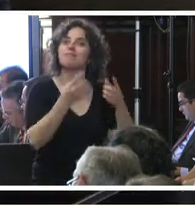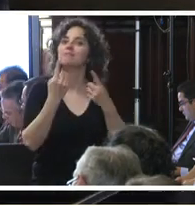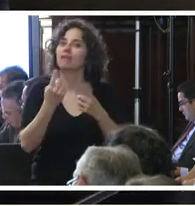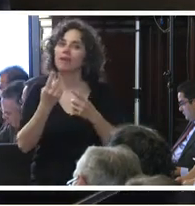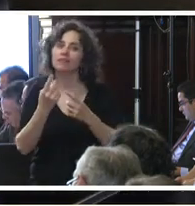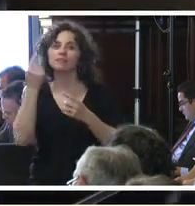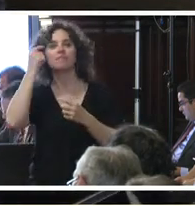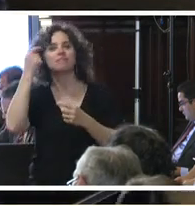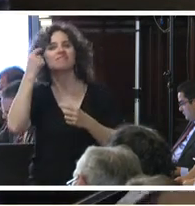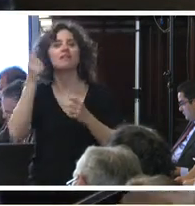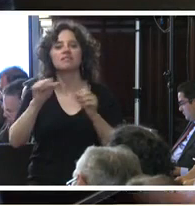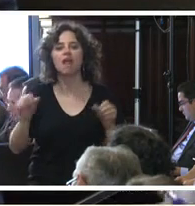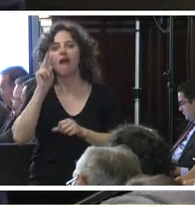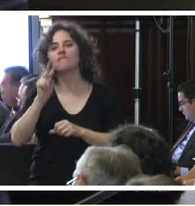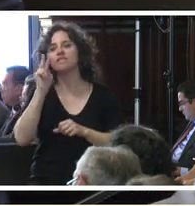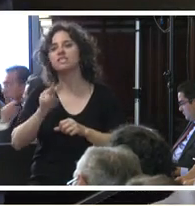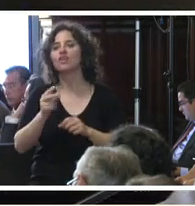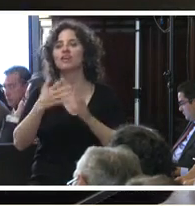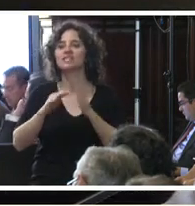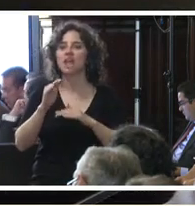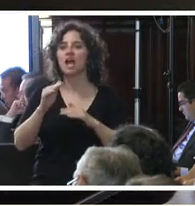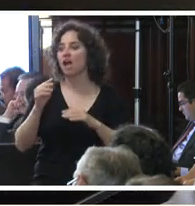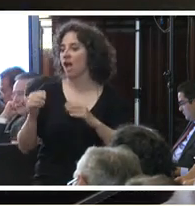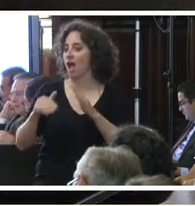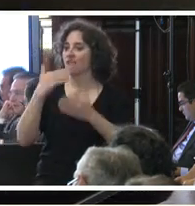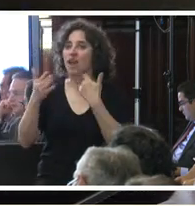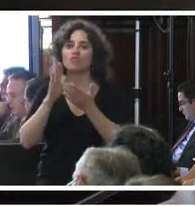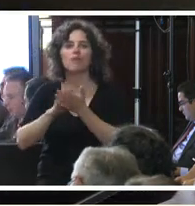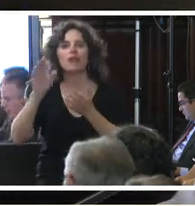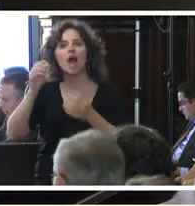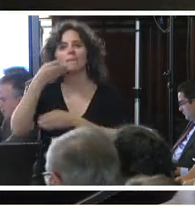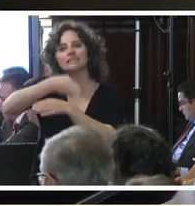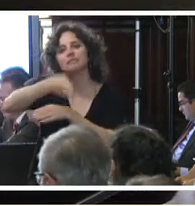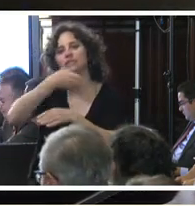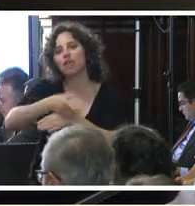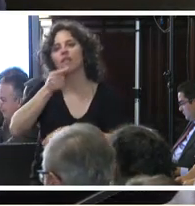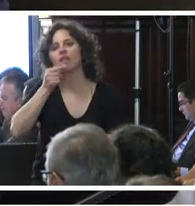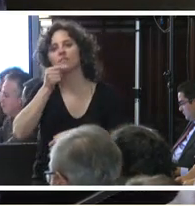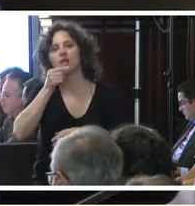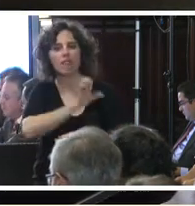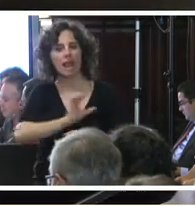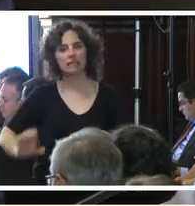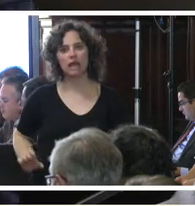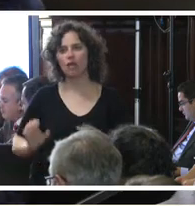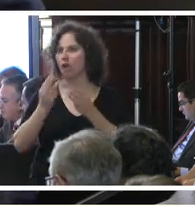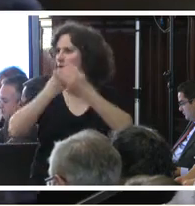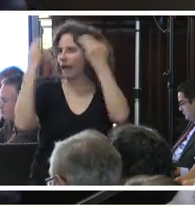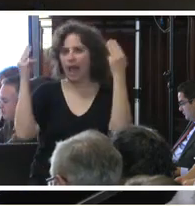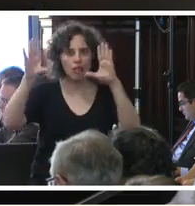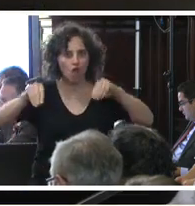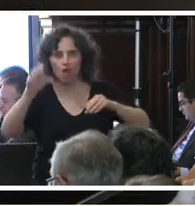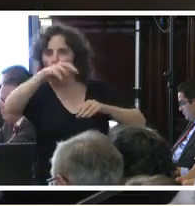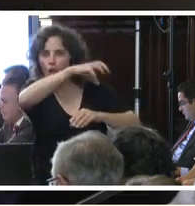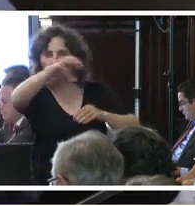¿qué se supone que se ha visto, que se ha levantado sobre la participación de agentes del Estado en el universo de casos? Esa es la